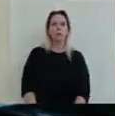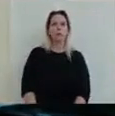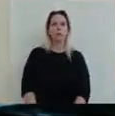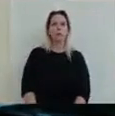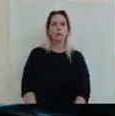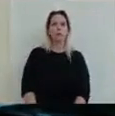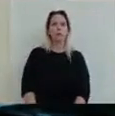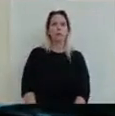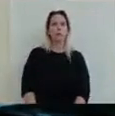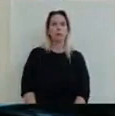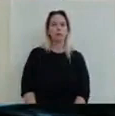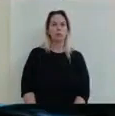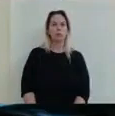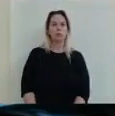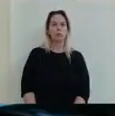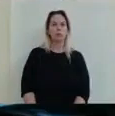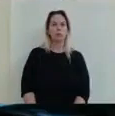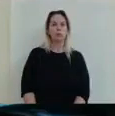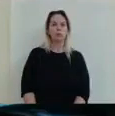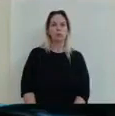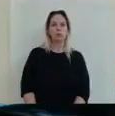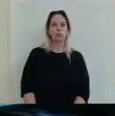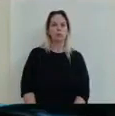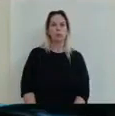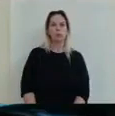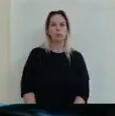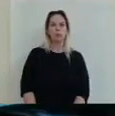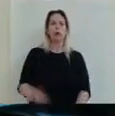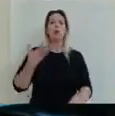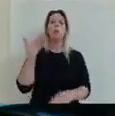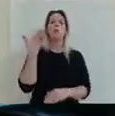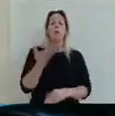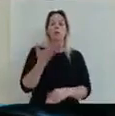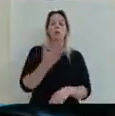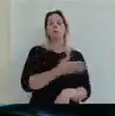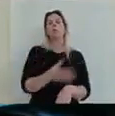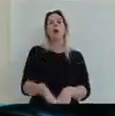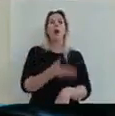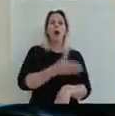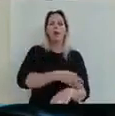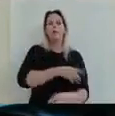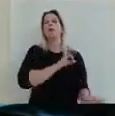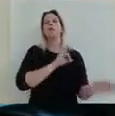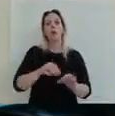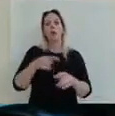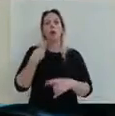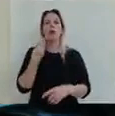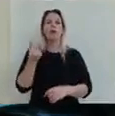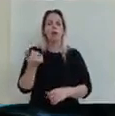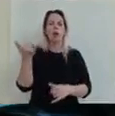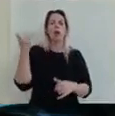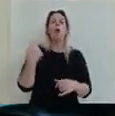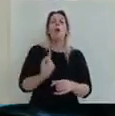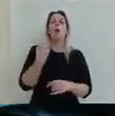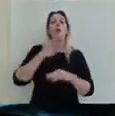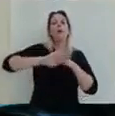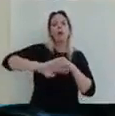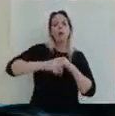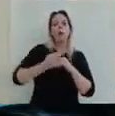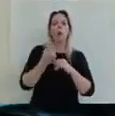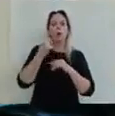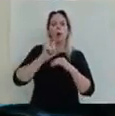otras dos, por eso también hice esa aclaración. El pedido concreto es de lo que ya se recibió, que es una cuota, y que me parece que no